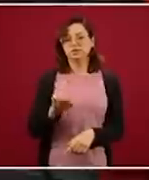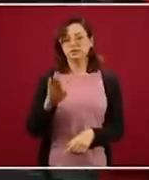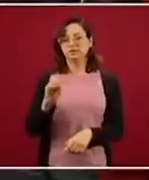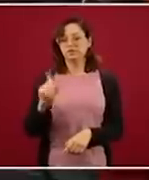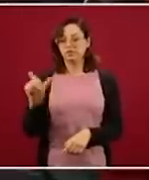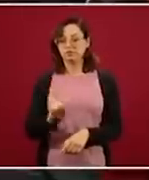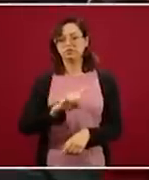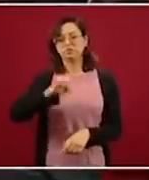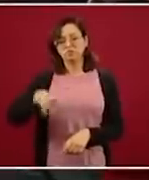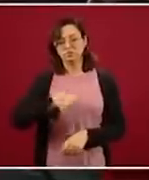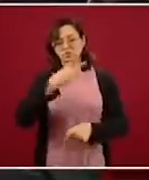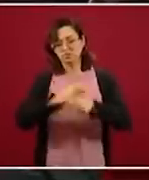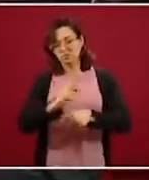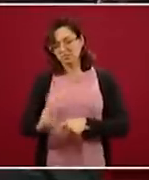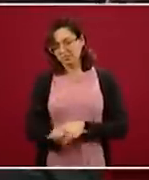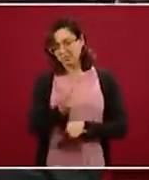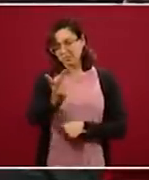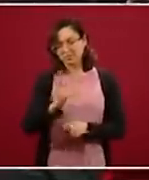gracias.